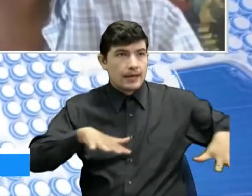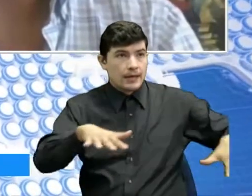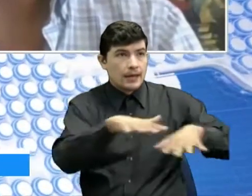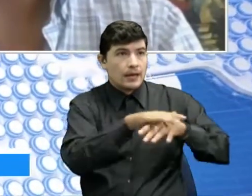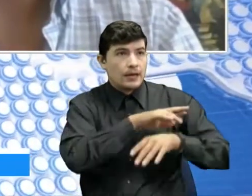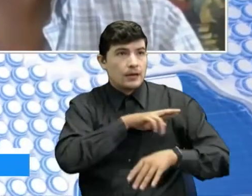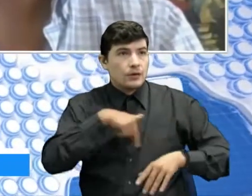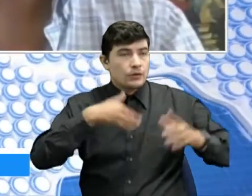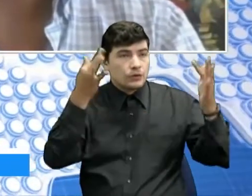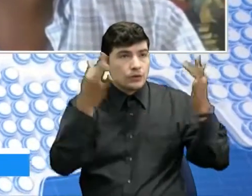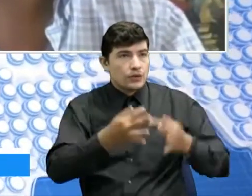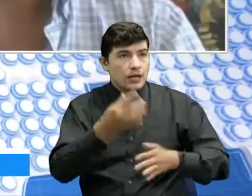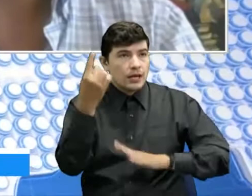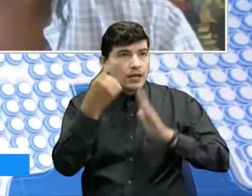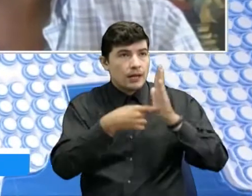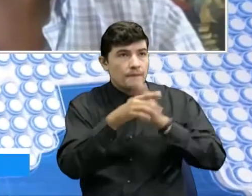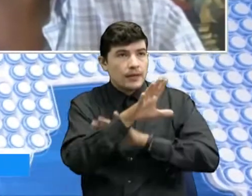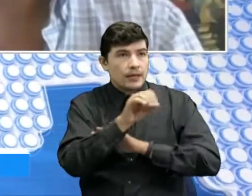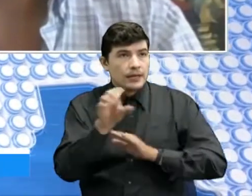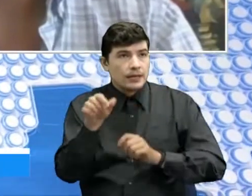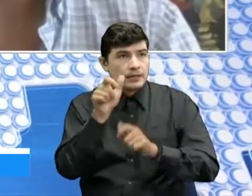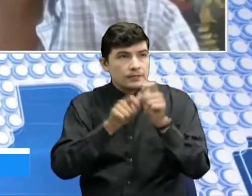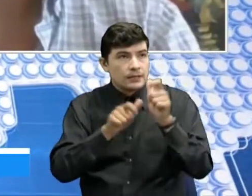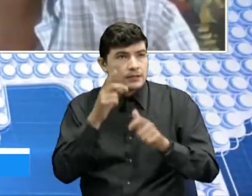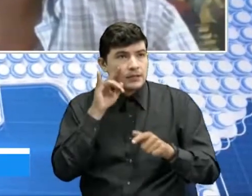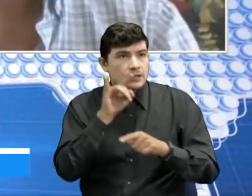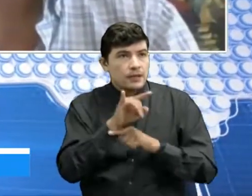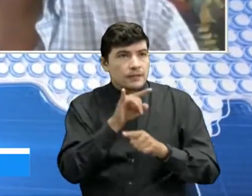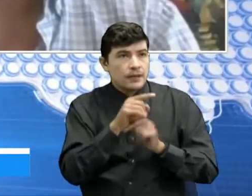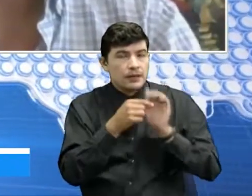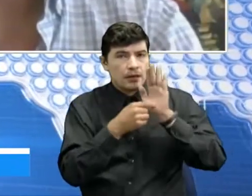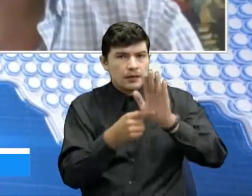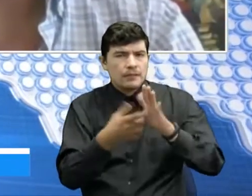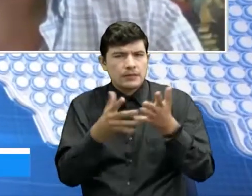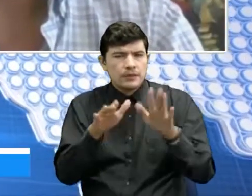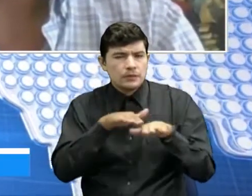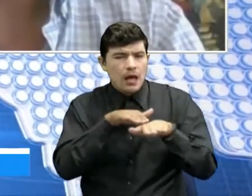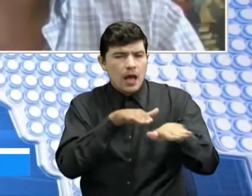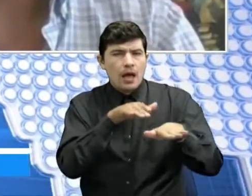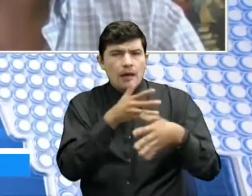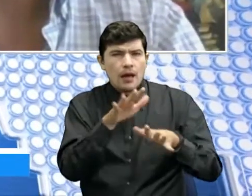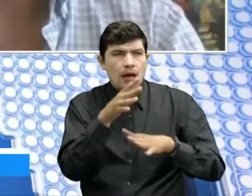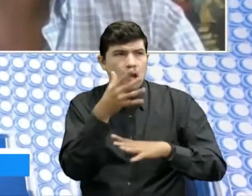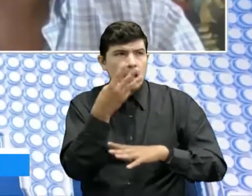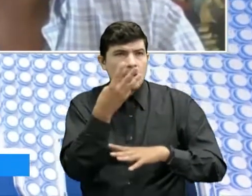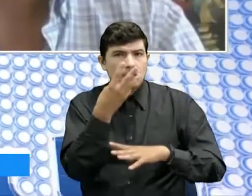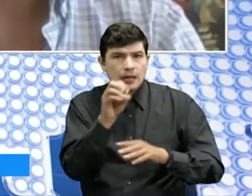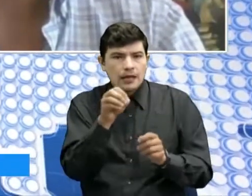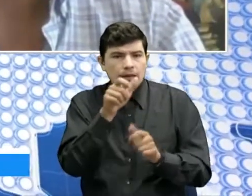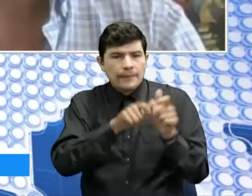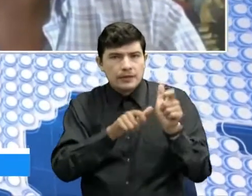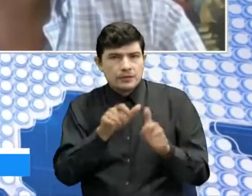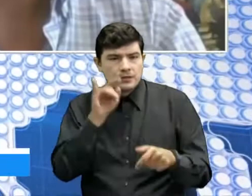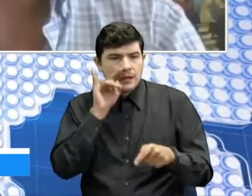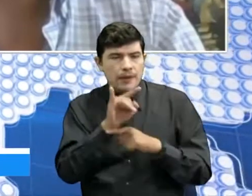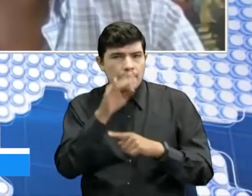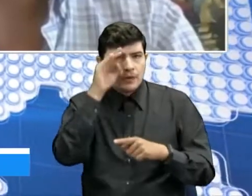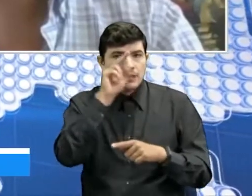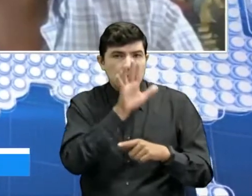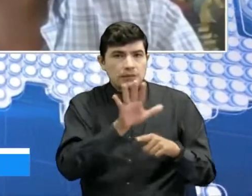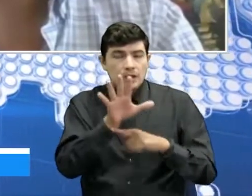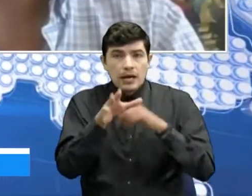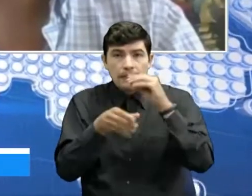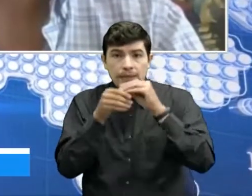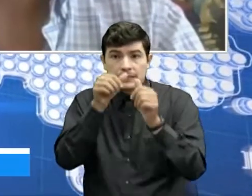hemos dispuesto 1.500 uniformados. Una caravana por la vida consume aproximadamente unos 30 uniformados, pero también hay que recordarle que